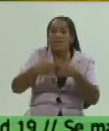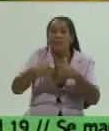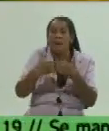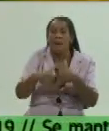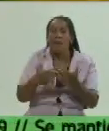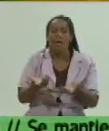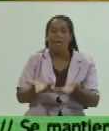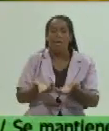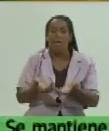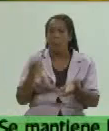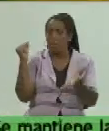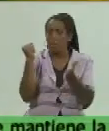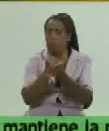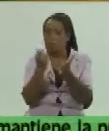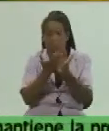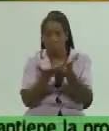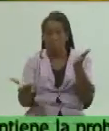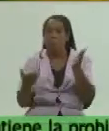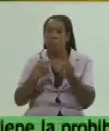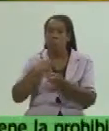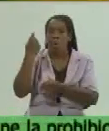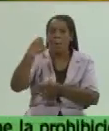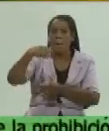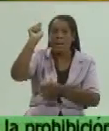alguien me lo certifica en algún lugar y no tengo que hacerlo porque bueno